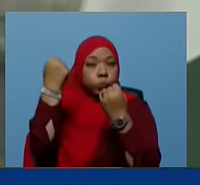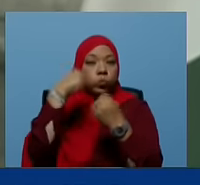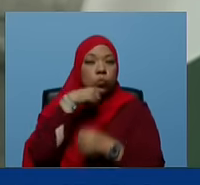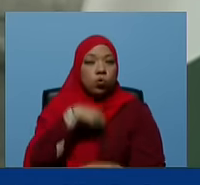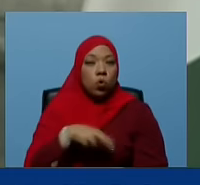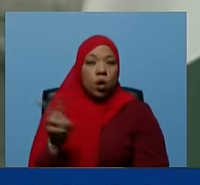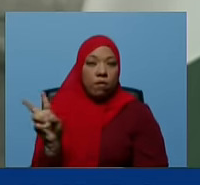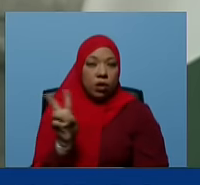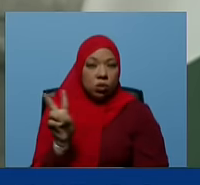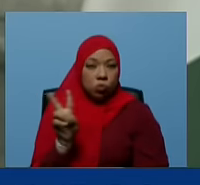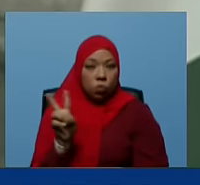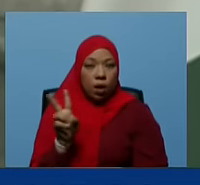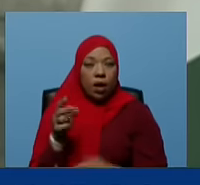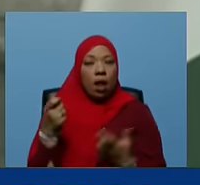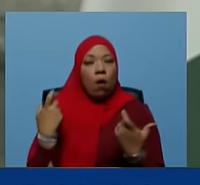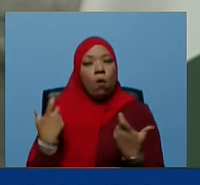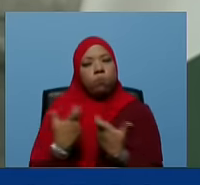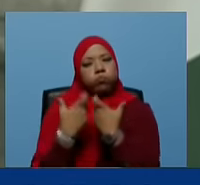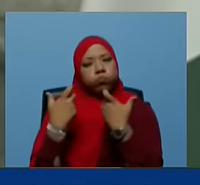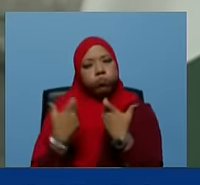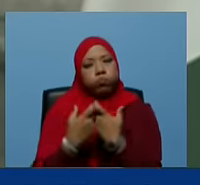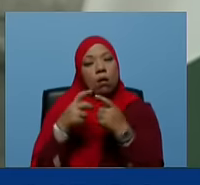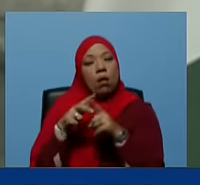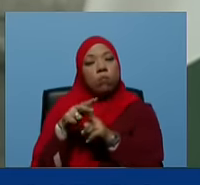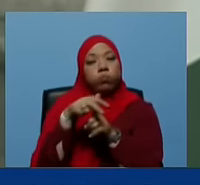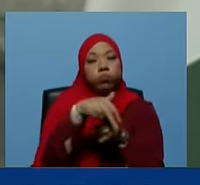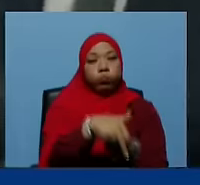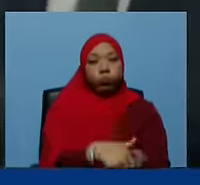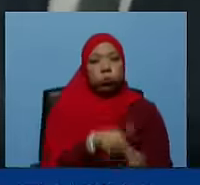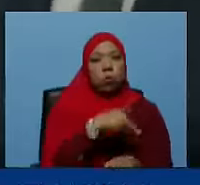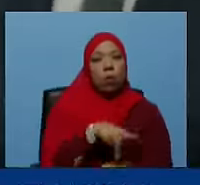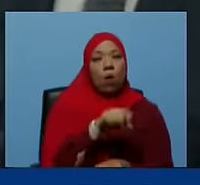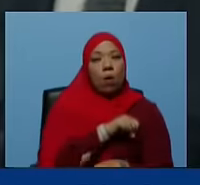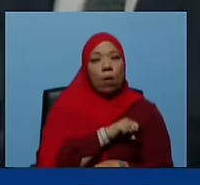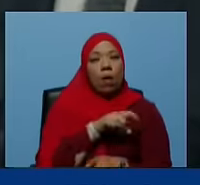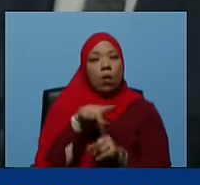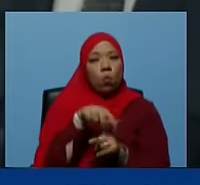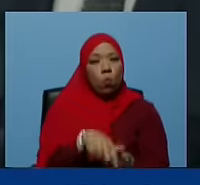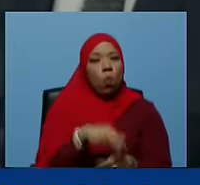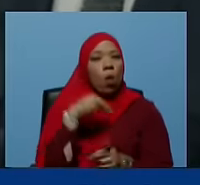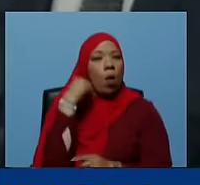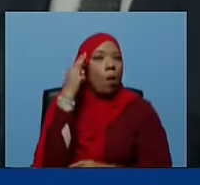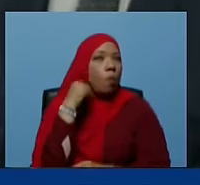colonialismo y contra todas las formas de imperialismo,